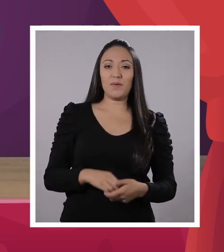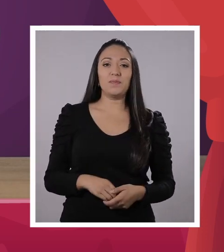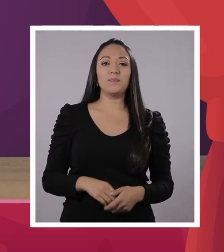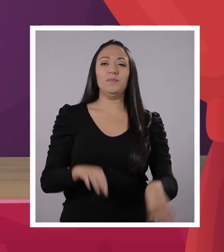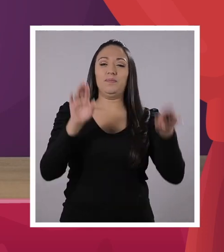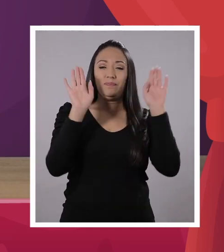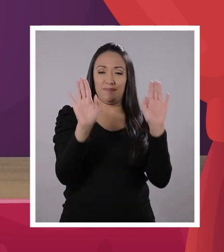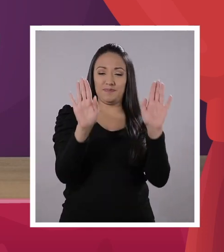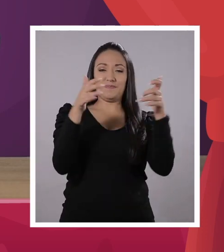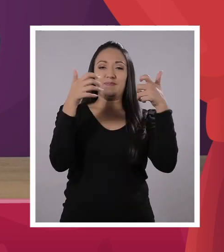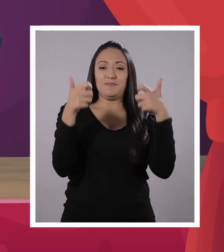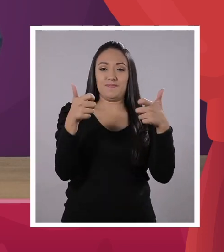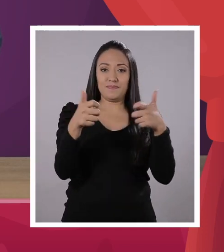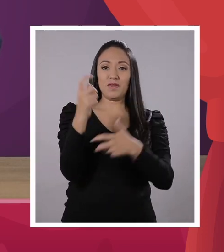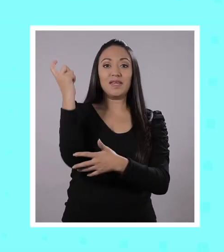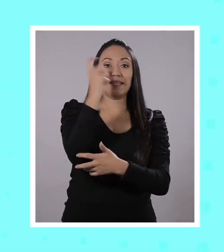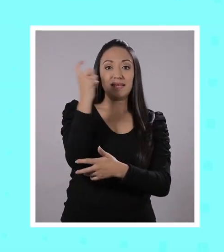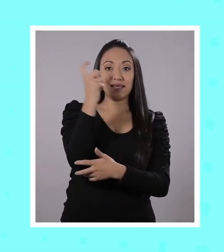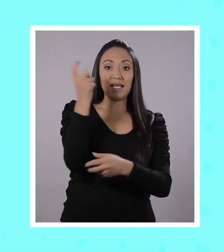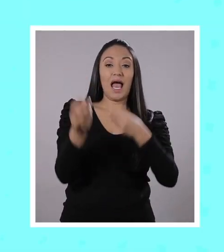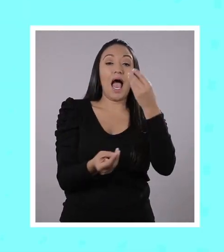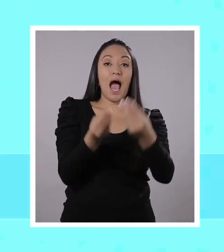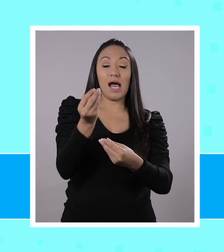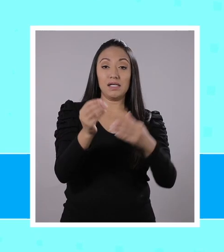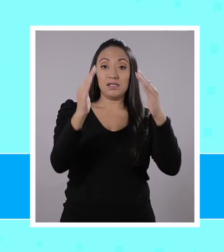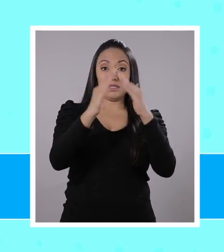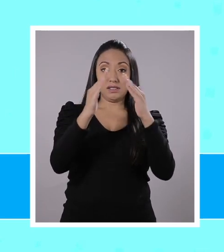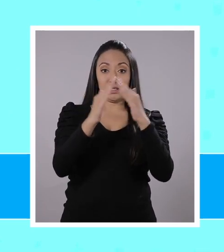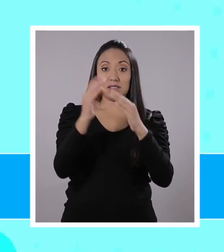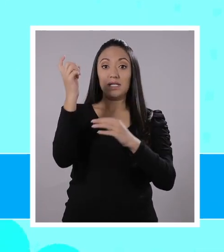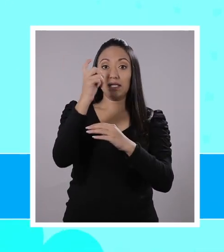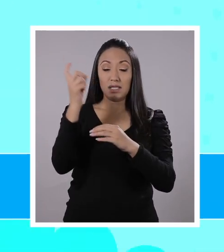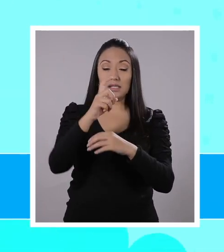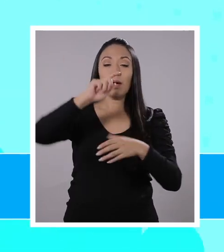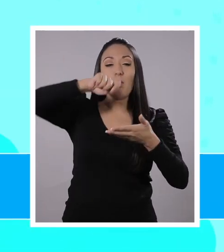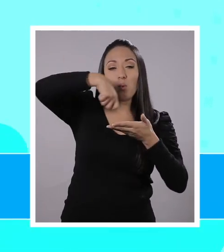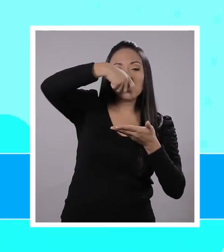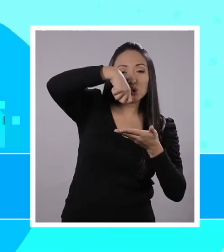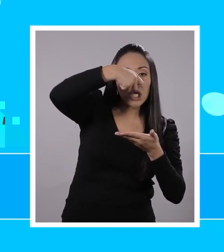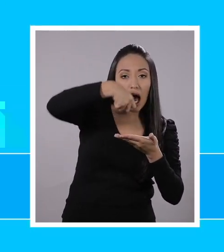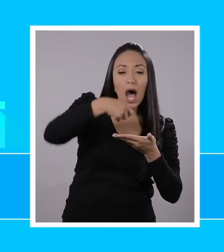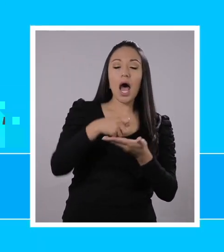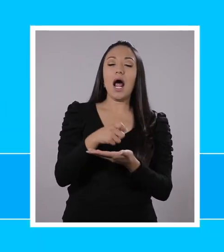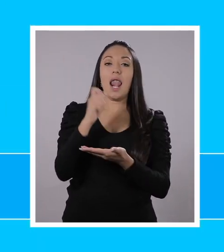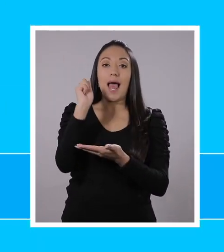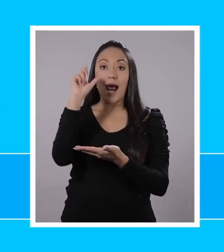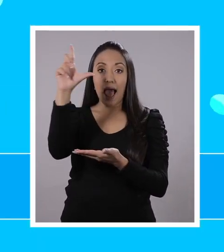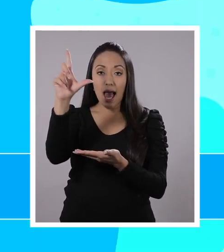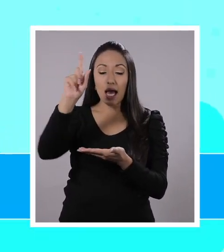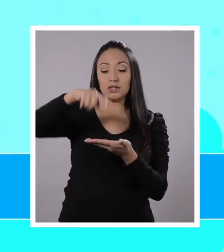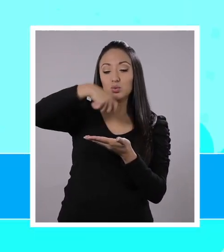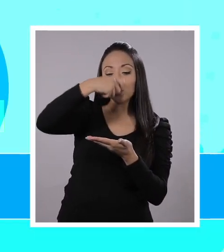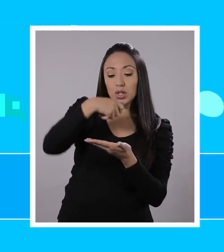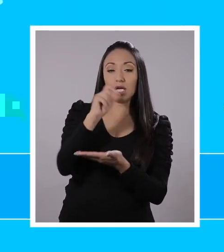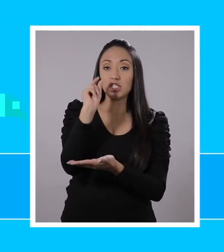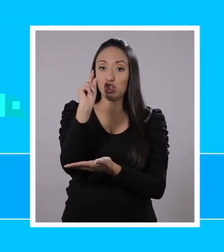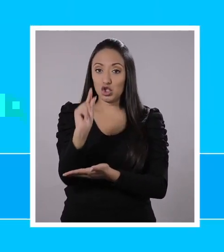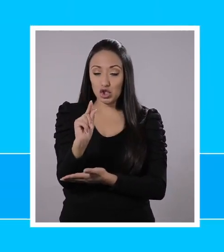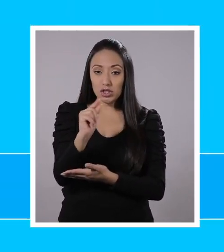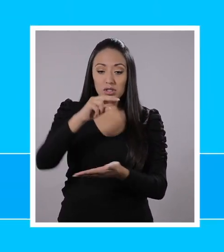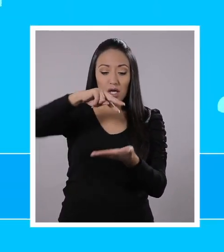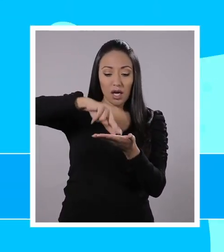mucho mejor. Está bien. Entonces, necesitamos en sus casas unas cucharitas, necesitamos